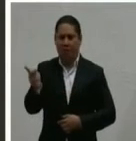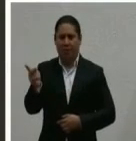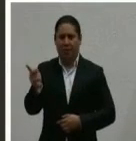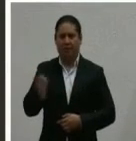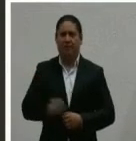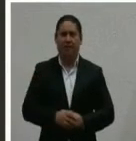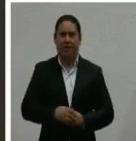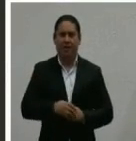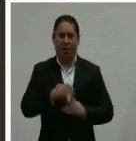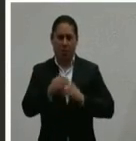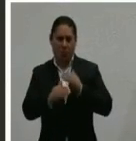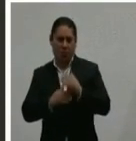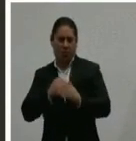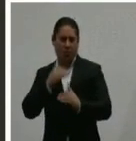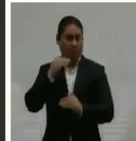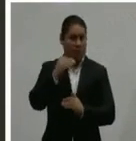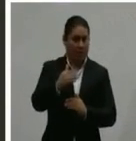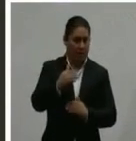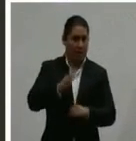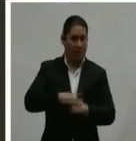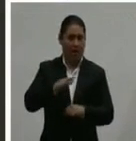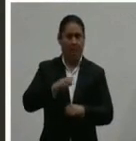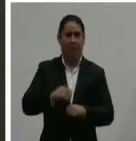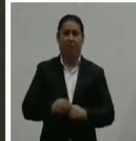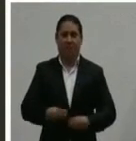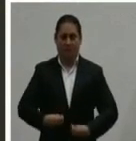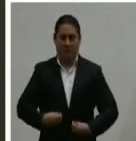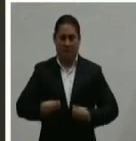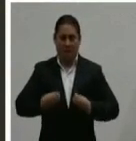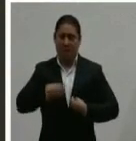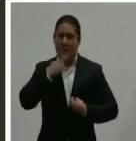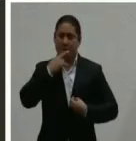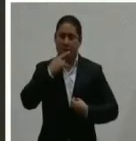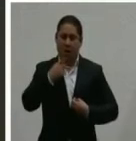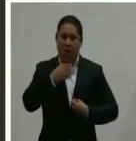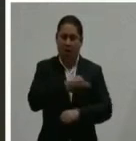a elevar la calidad de vida de la familia chiapaneca.